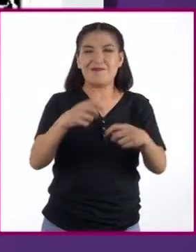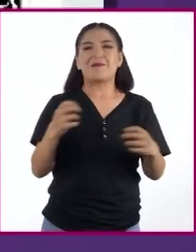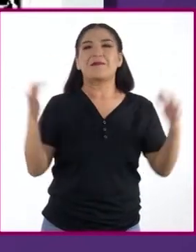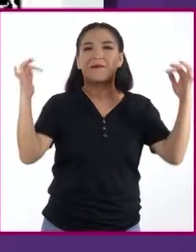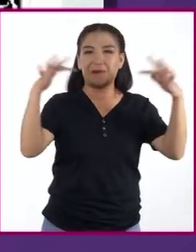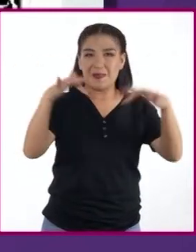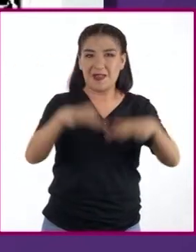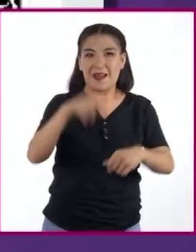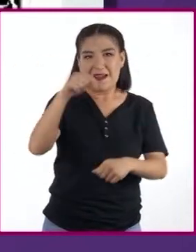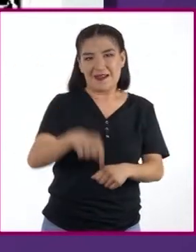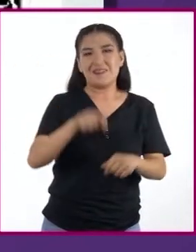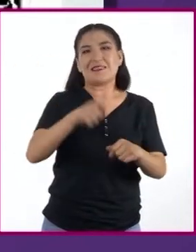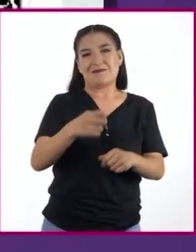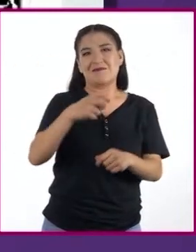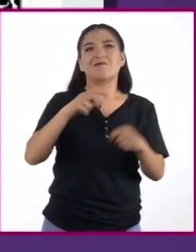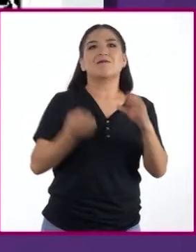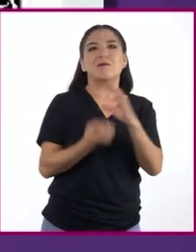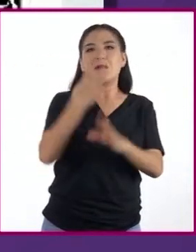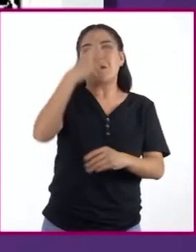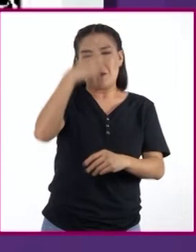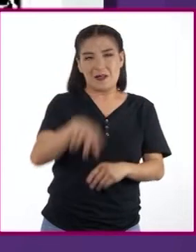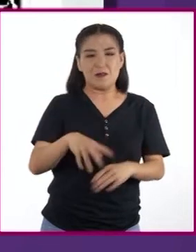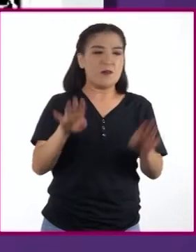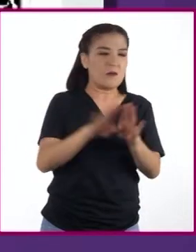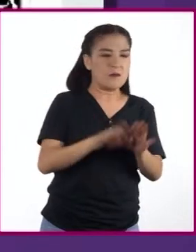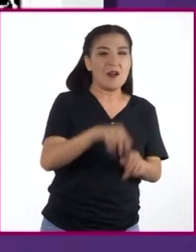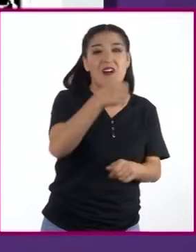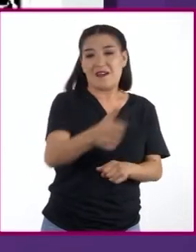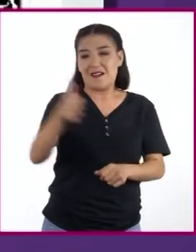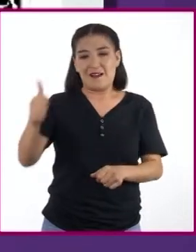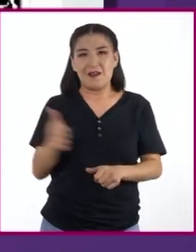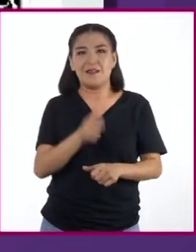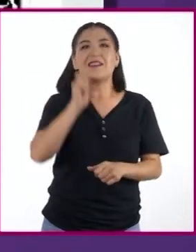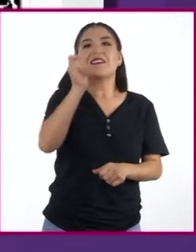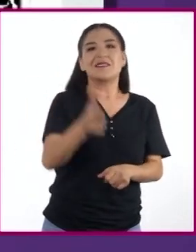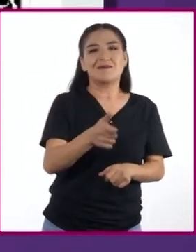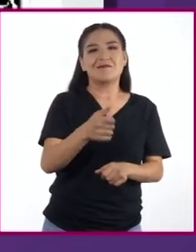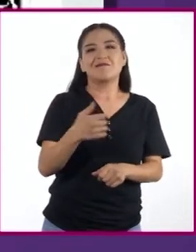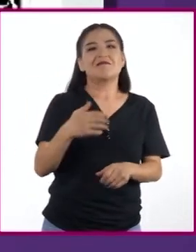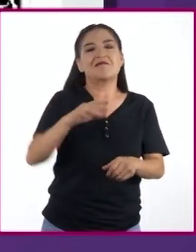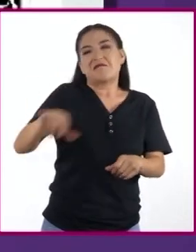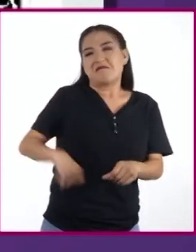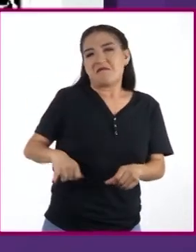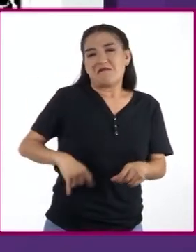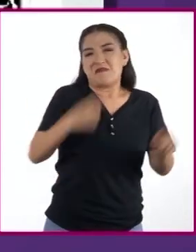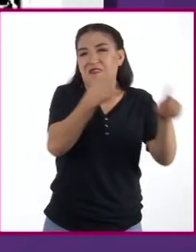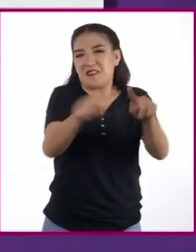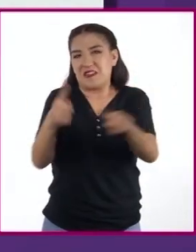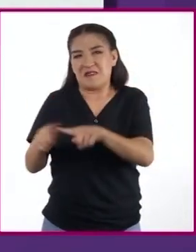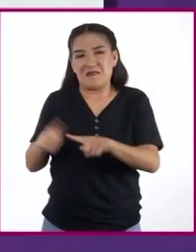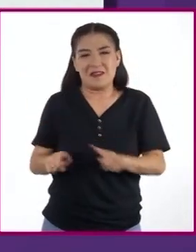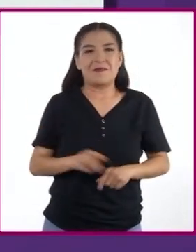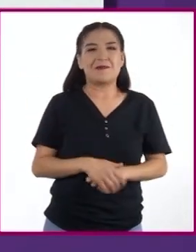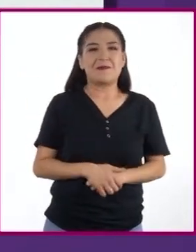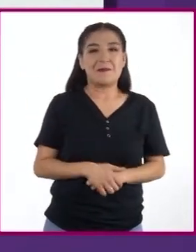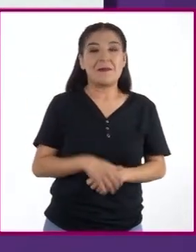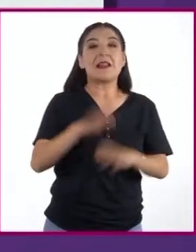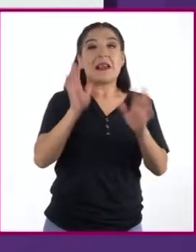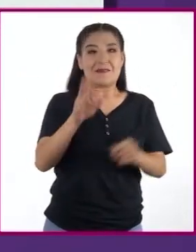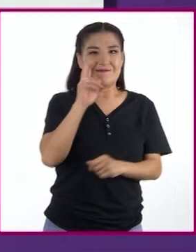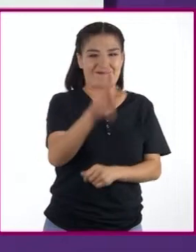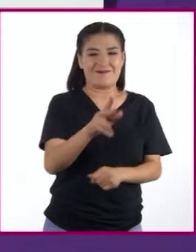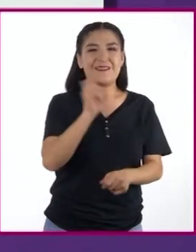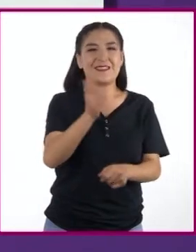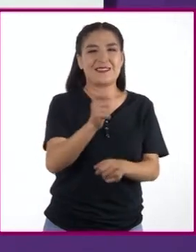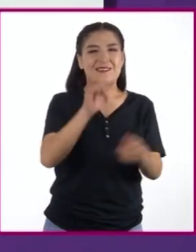de la llegada de unos y otros obedecería a diferentes intereses. Como vimos en la